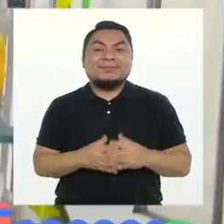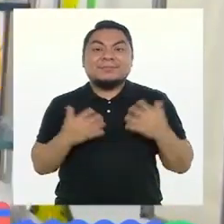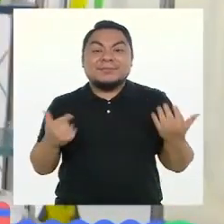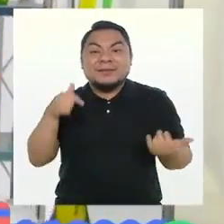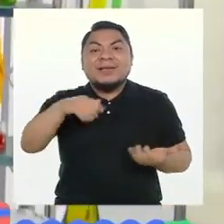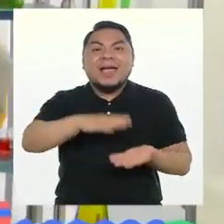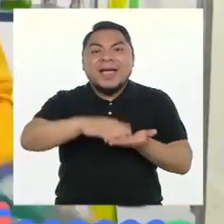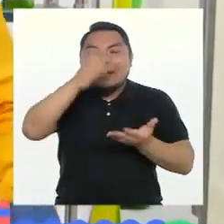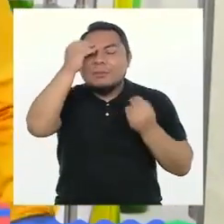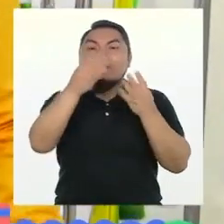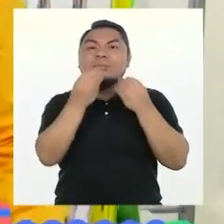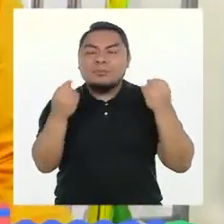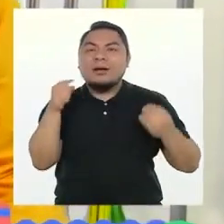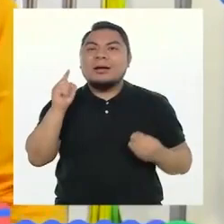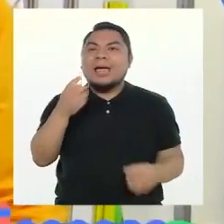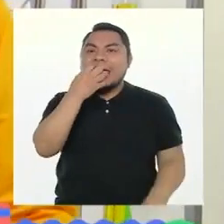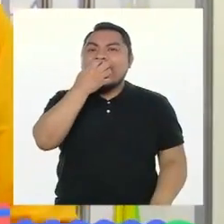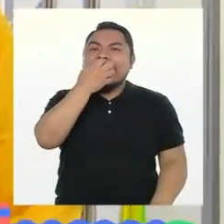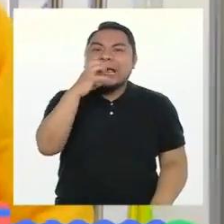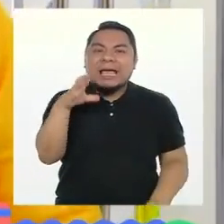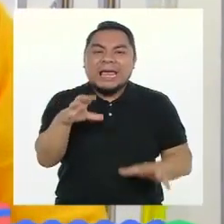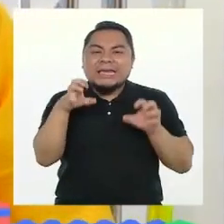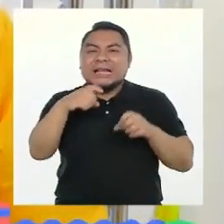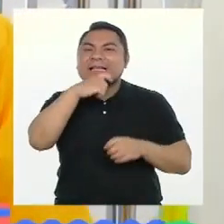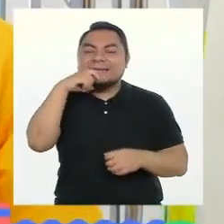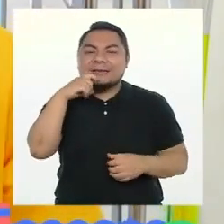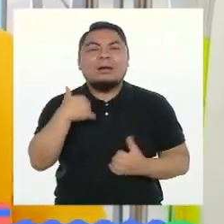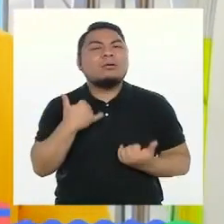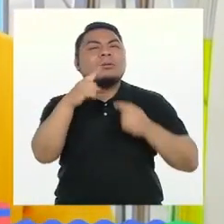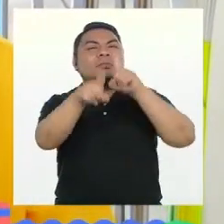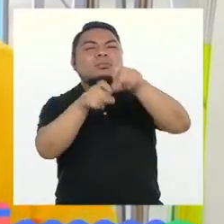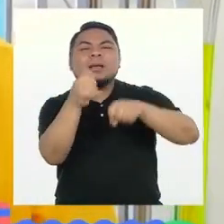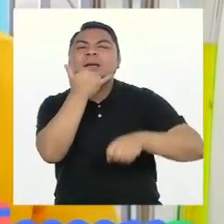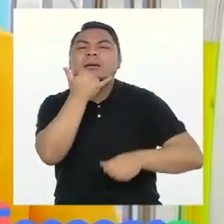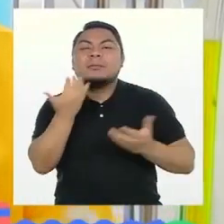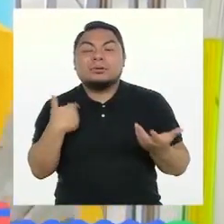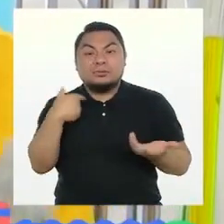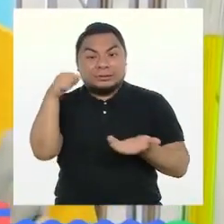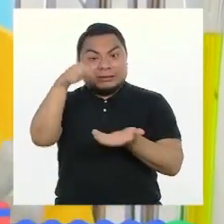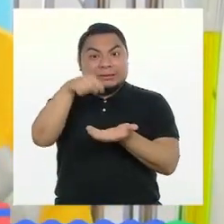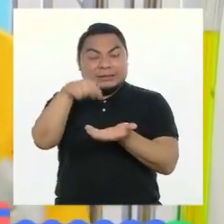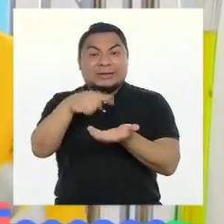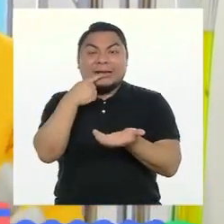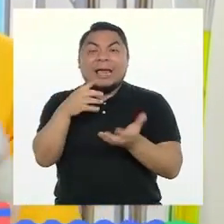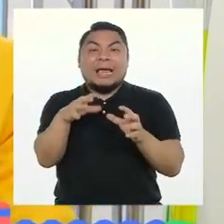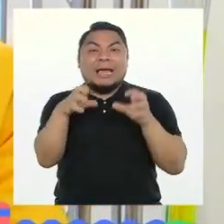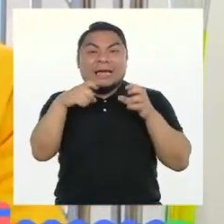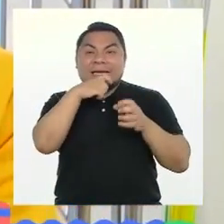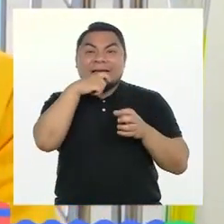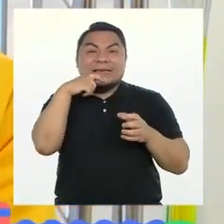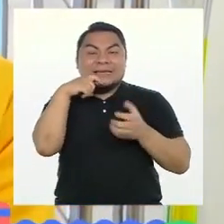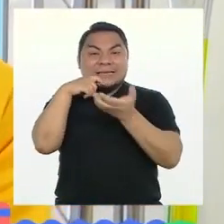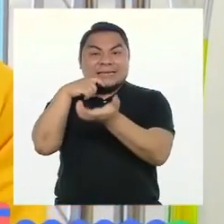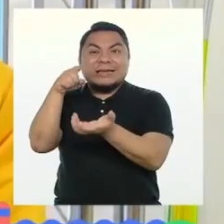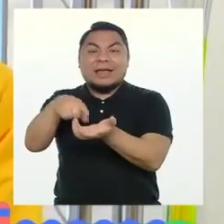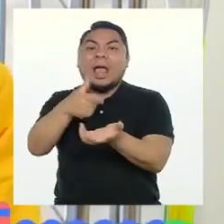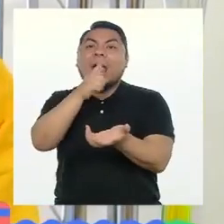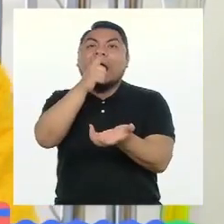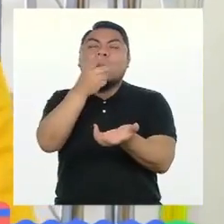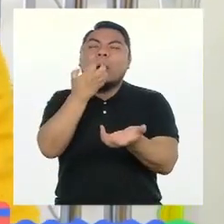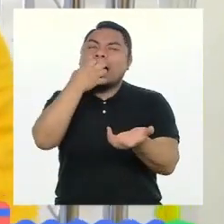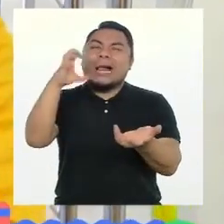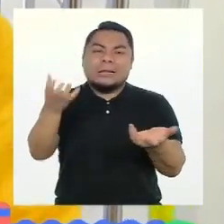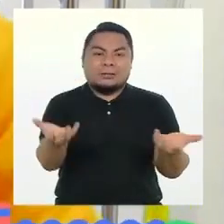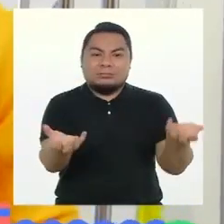Estamos aprendiendo mucho acerca del hielo seco. Ahora te hago una pregunta. ¿Qué crees que pasaría si colocamos un bloque de hielo seco en un bowl con agua